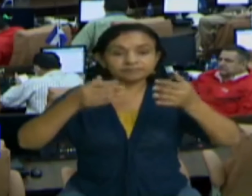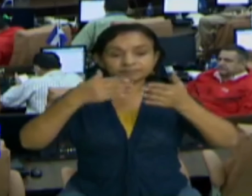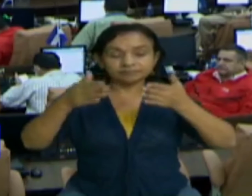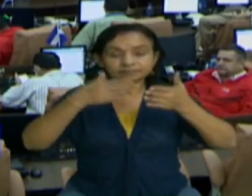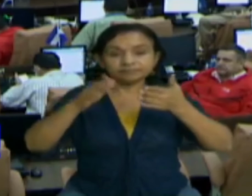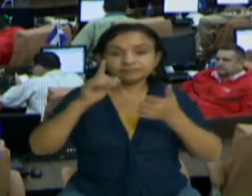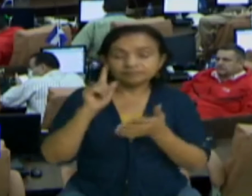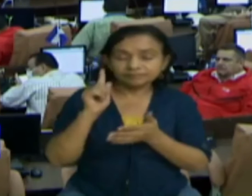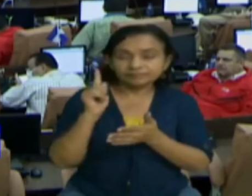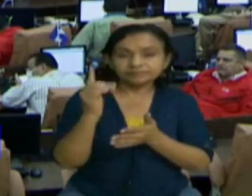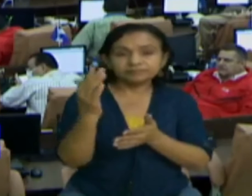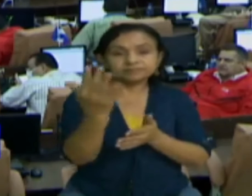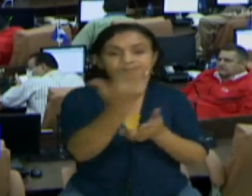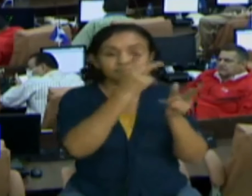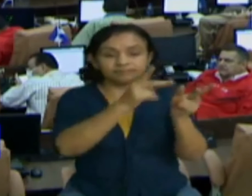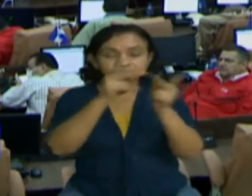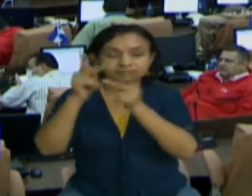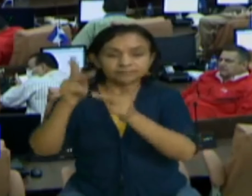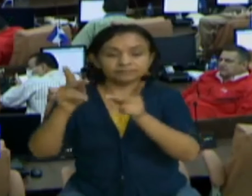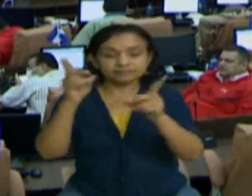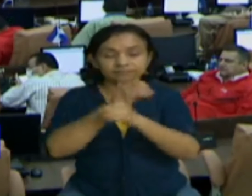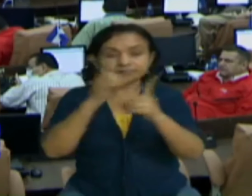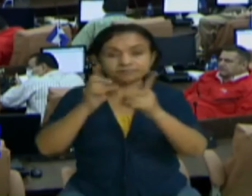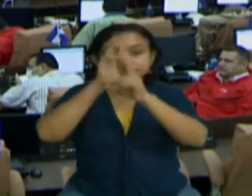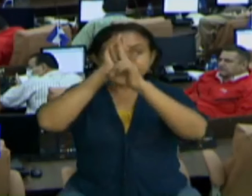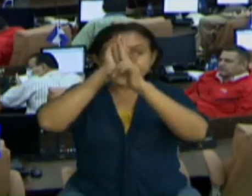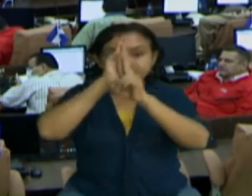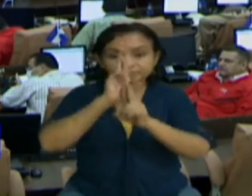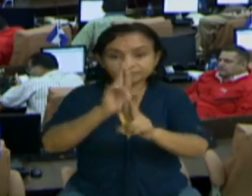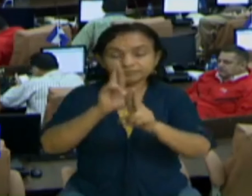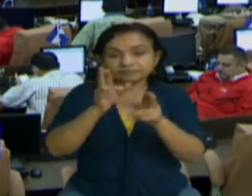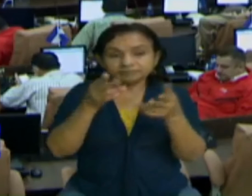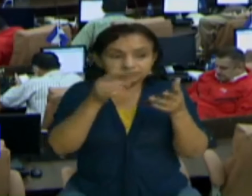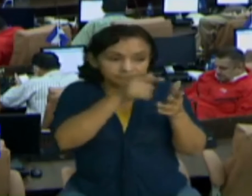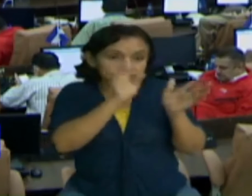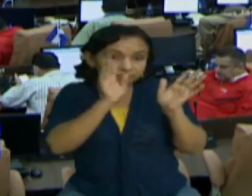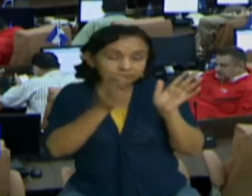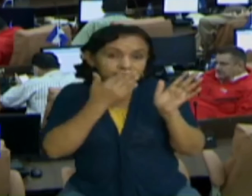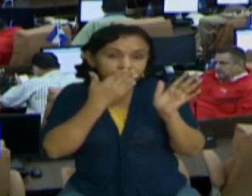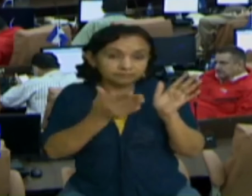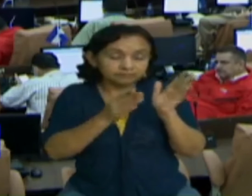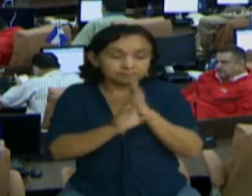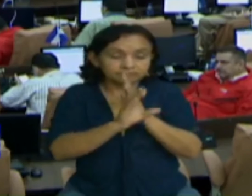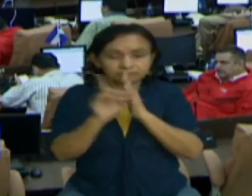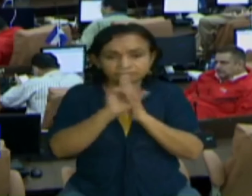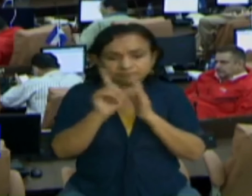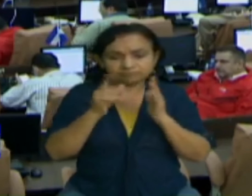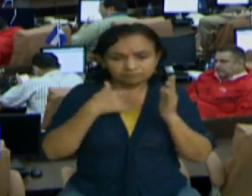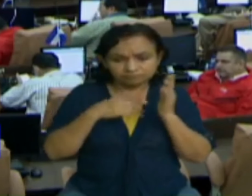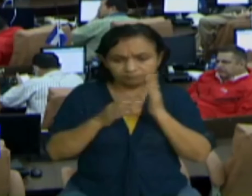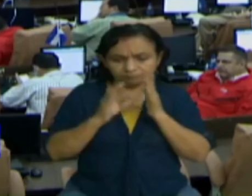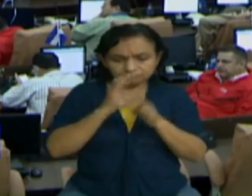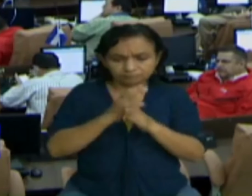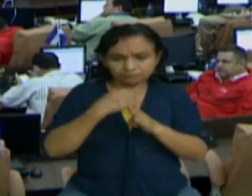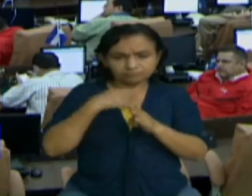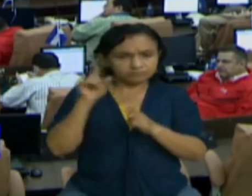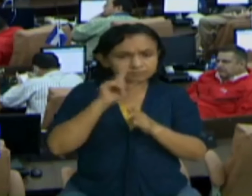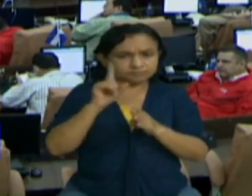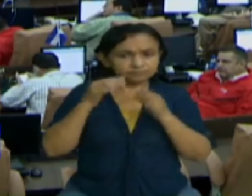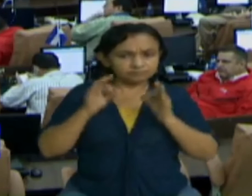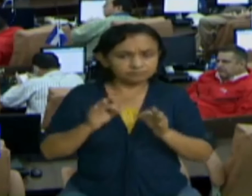para todos, que se debe de respetar la presunción de inocencia para los acusados, que se debe de